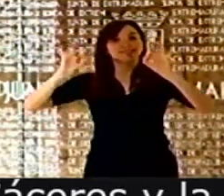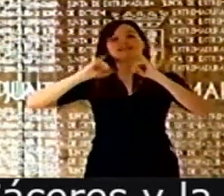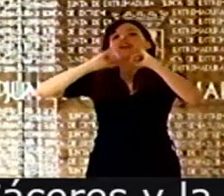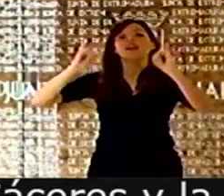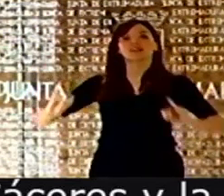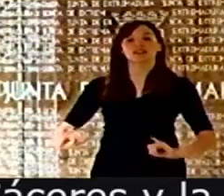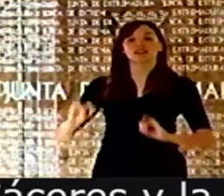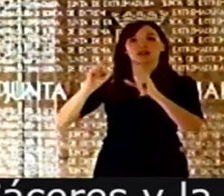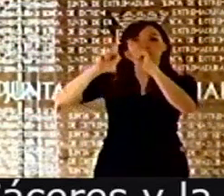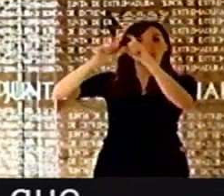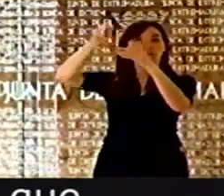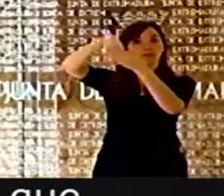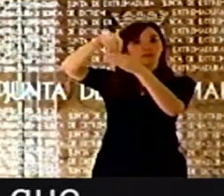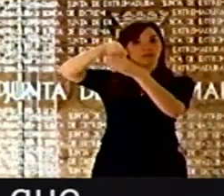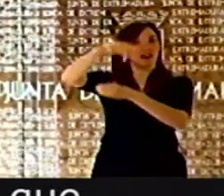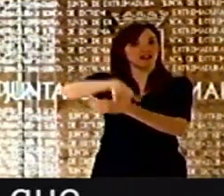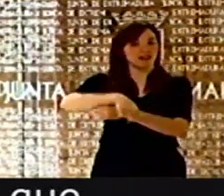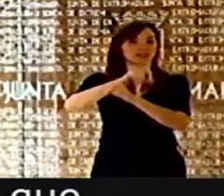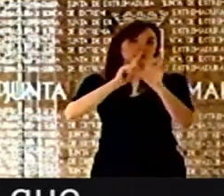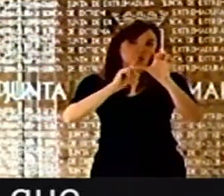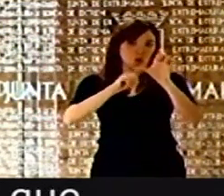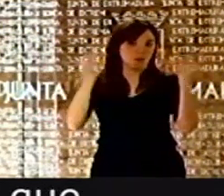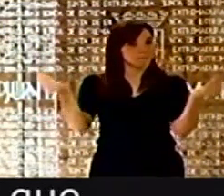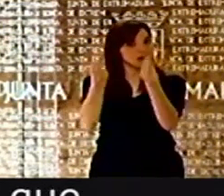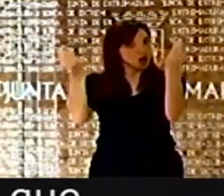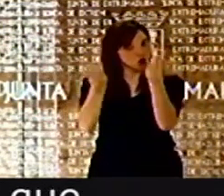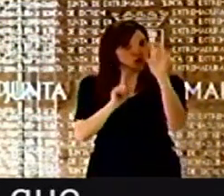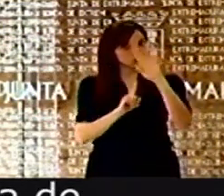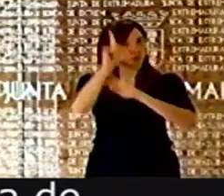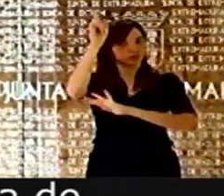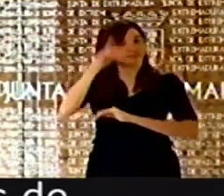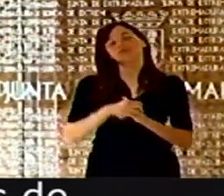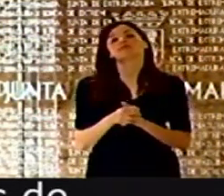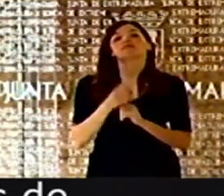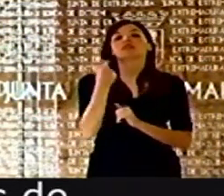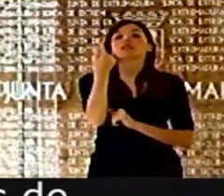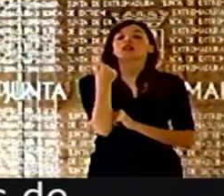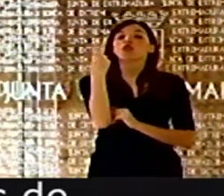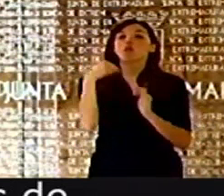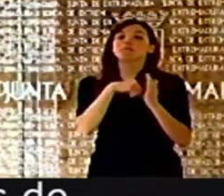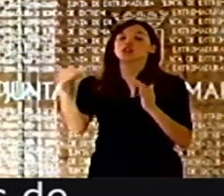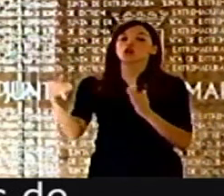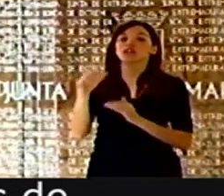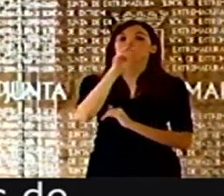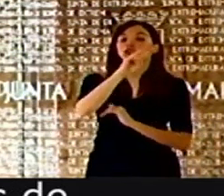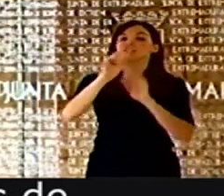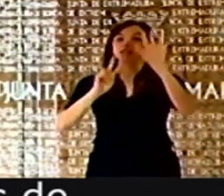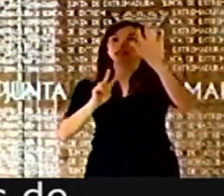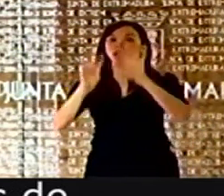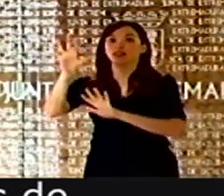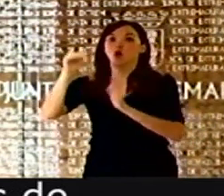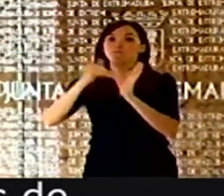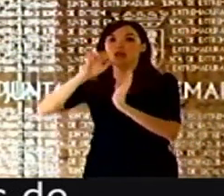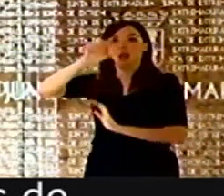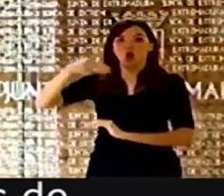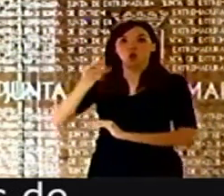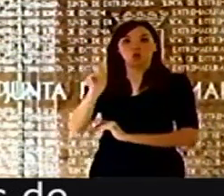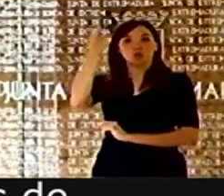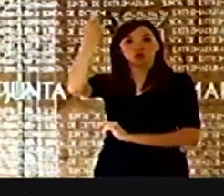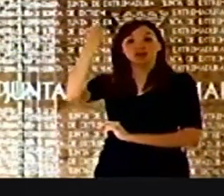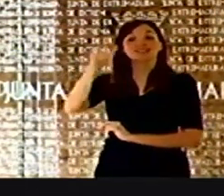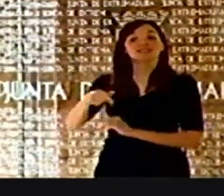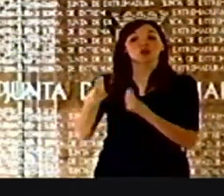entidades locales de Extremadura. El presupuesto de este convenio asciende a la cantidad de 2.275.000 euros, de los cuales la